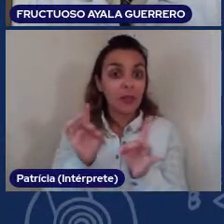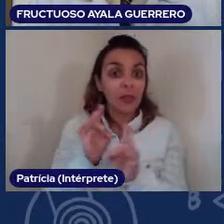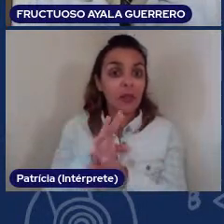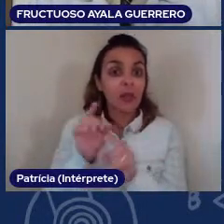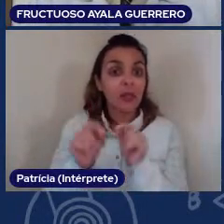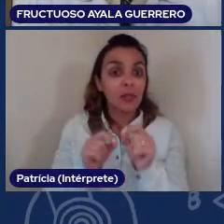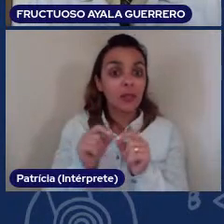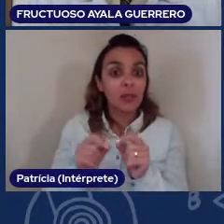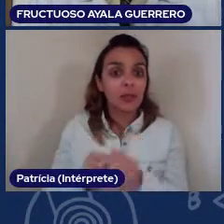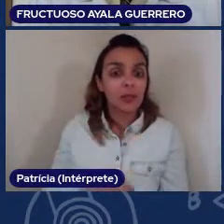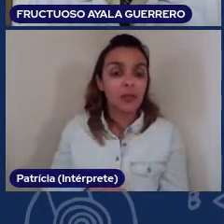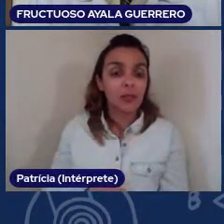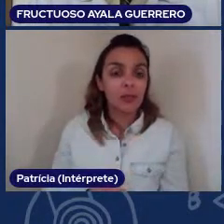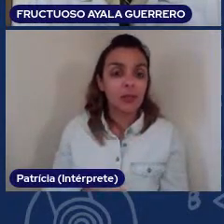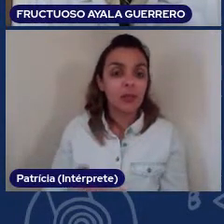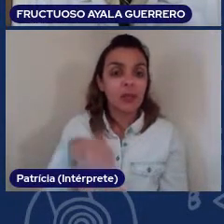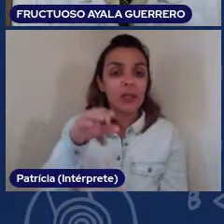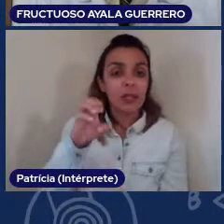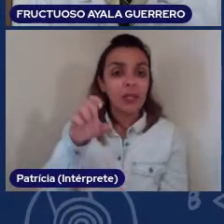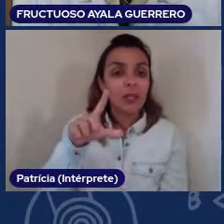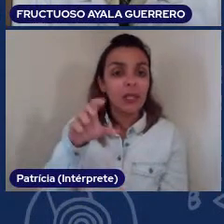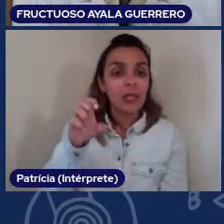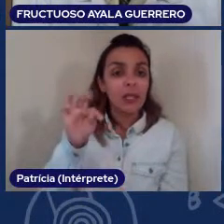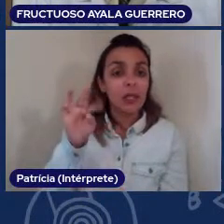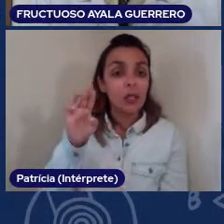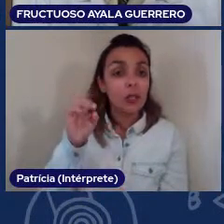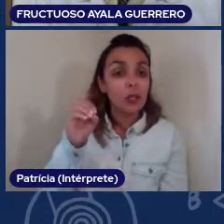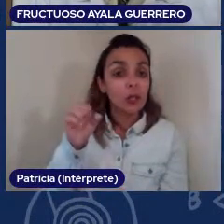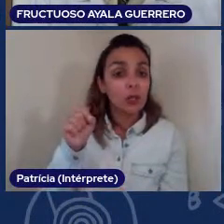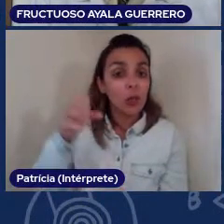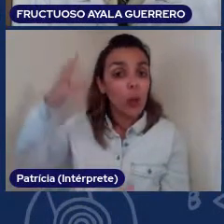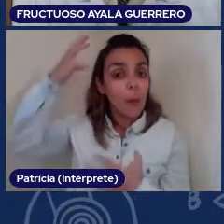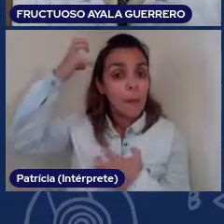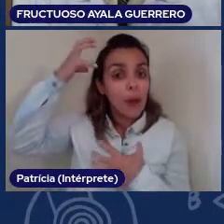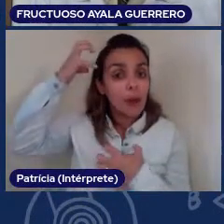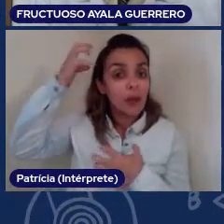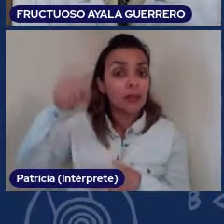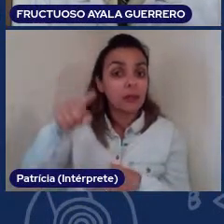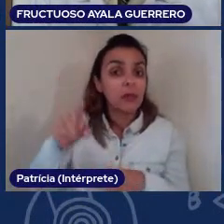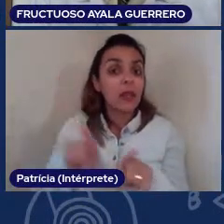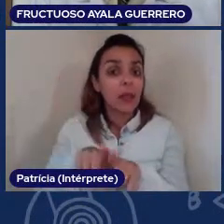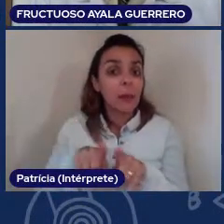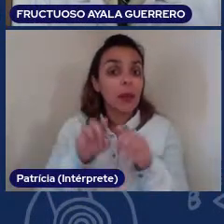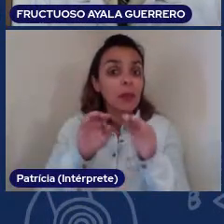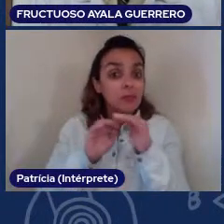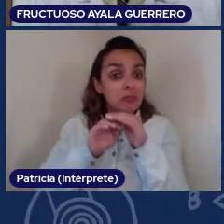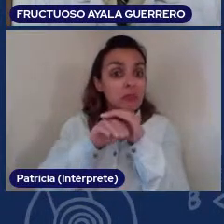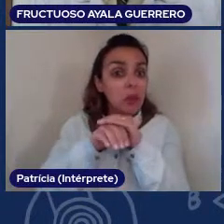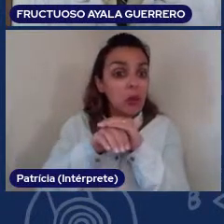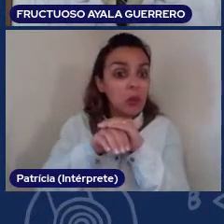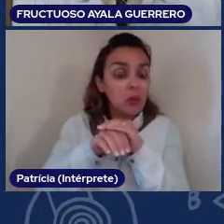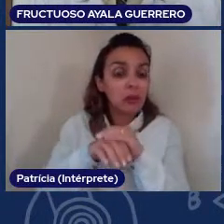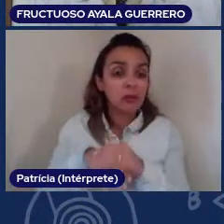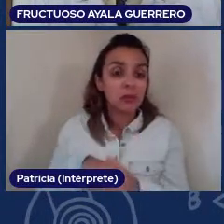los electrodos en el macaco. El investigador le saca la lengua.